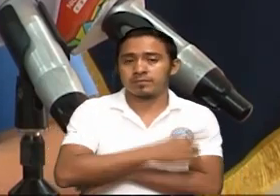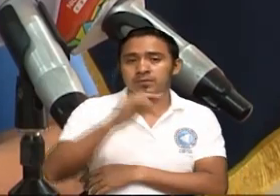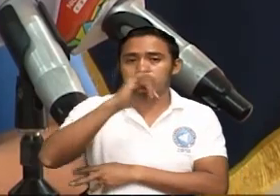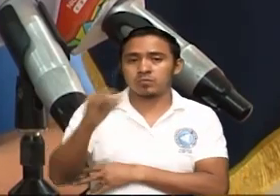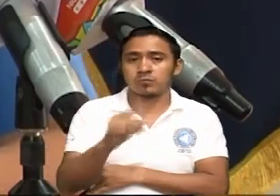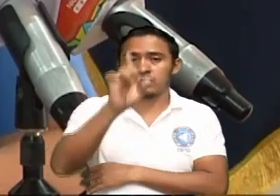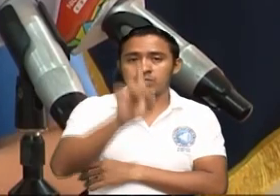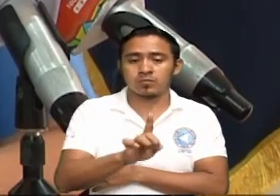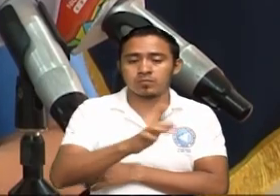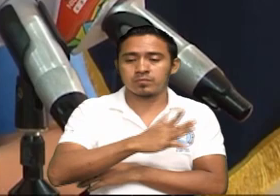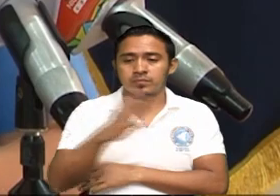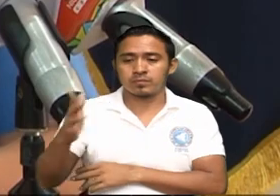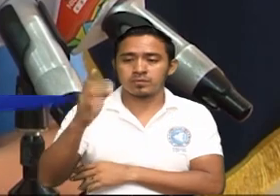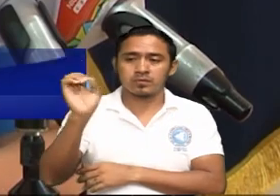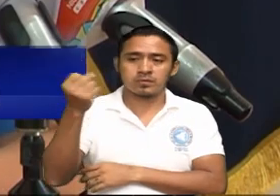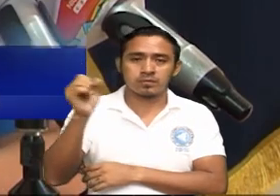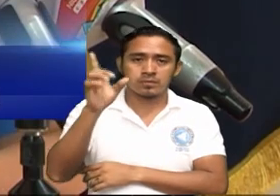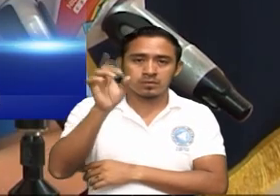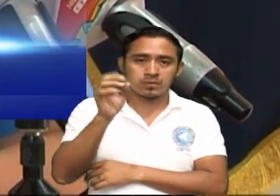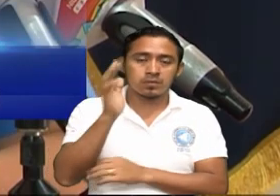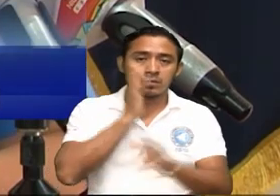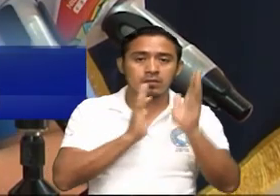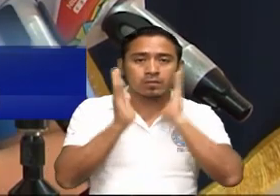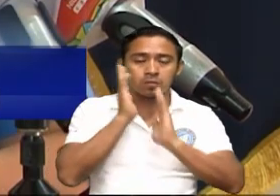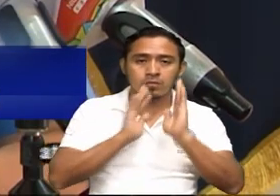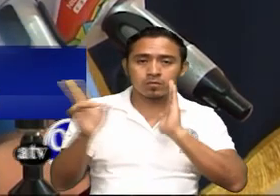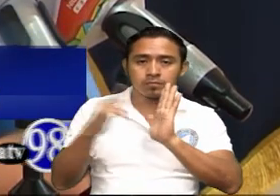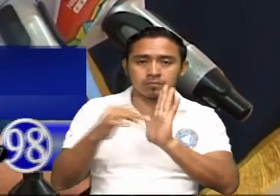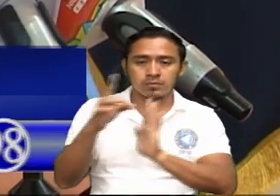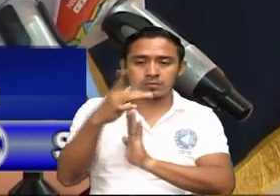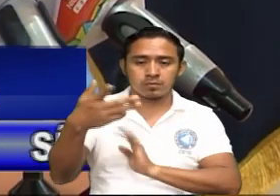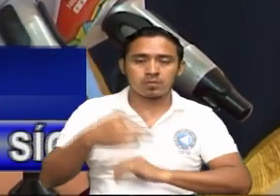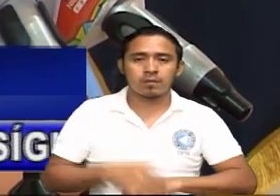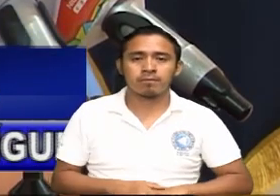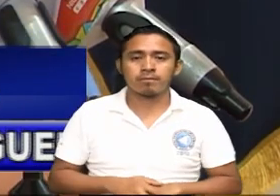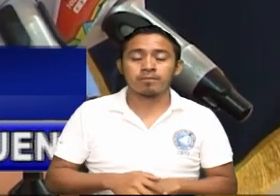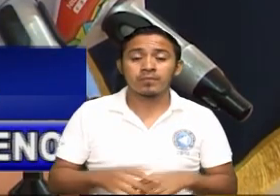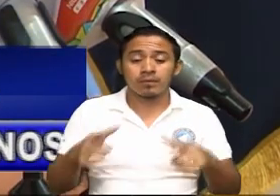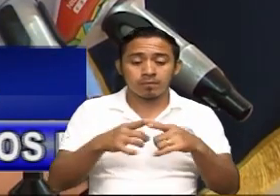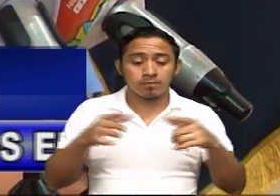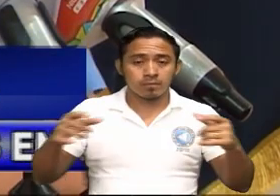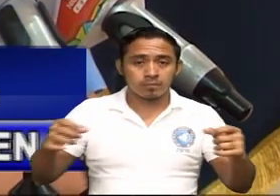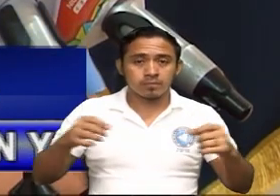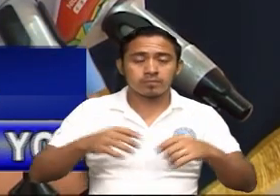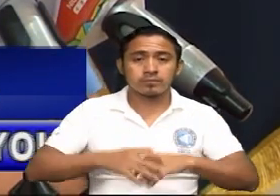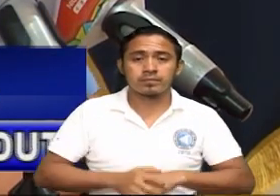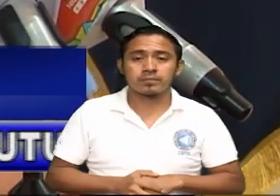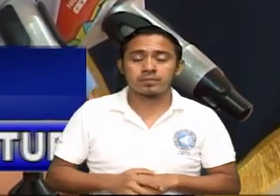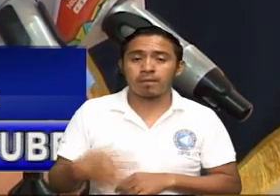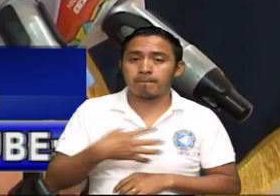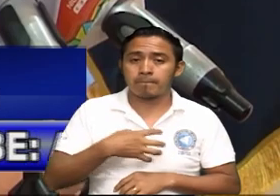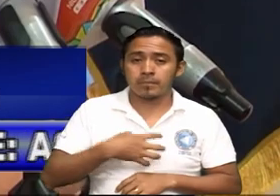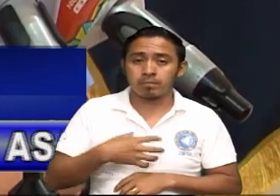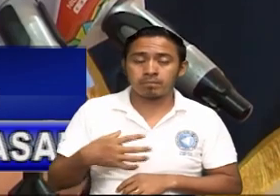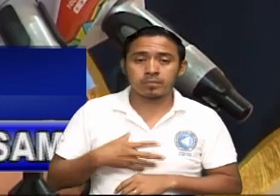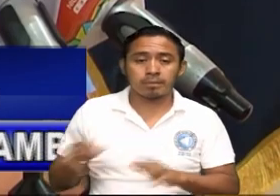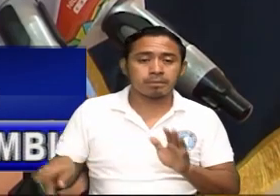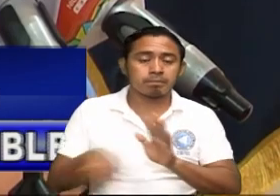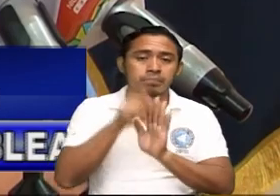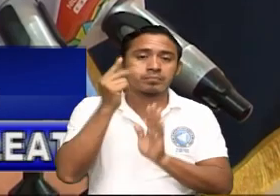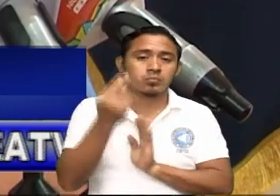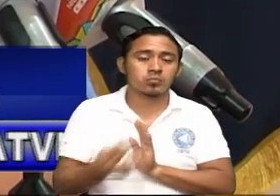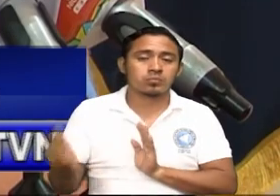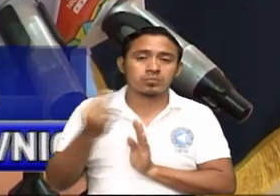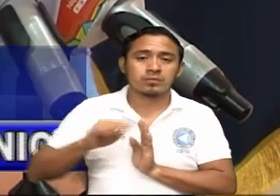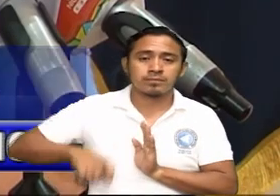1 y sábado 10 de agosto 2019, en la ciudad de Managua se prohíbe la